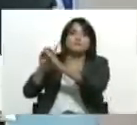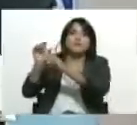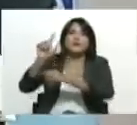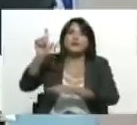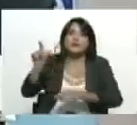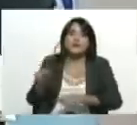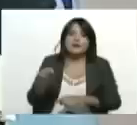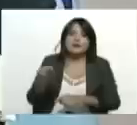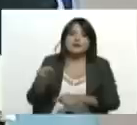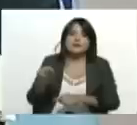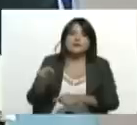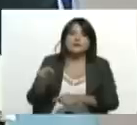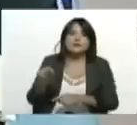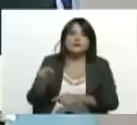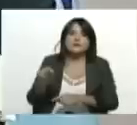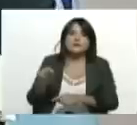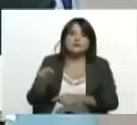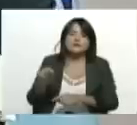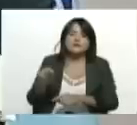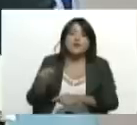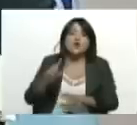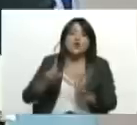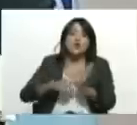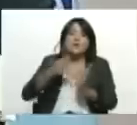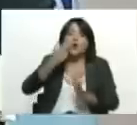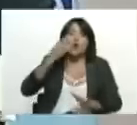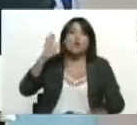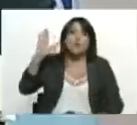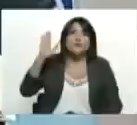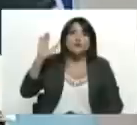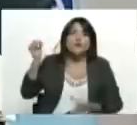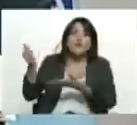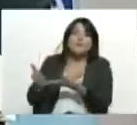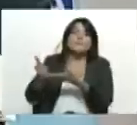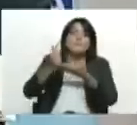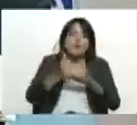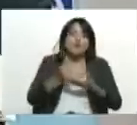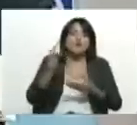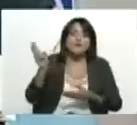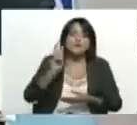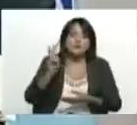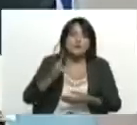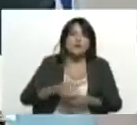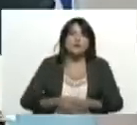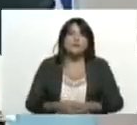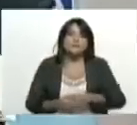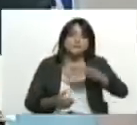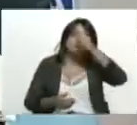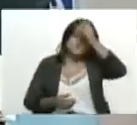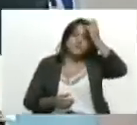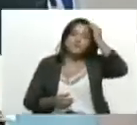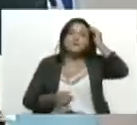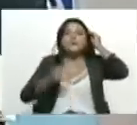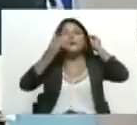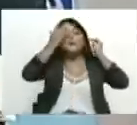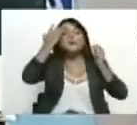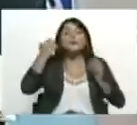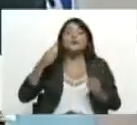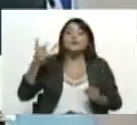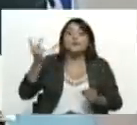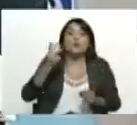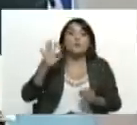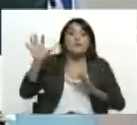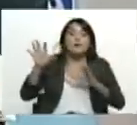compromiso de cooperación con un gobierno democrático como el de Venezuela con quien mantenemos relaciones